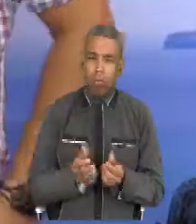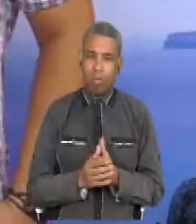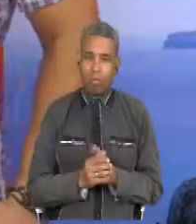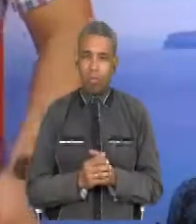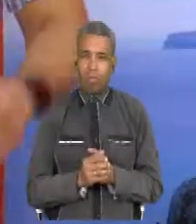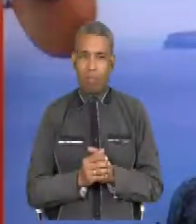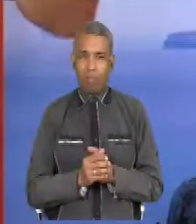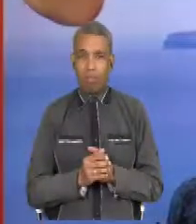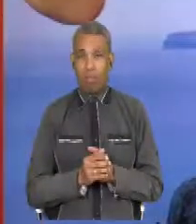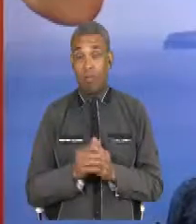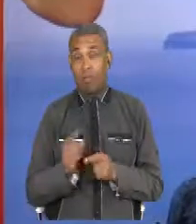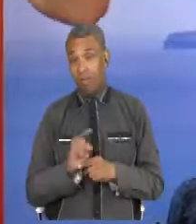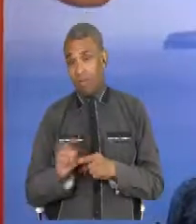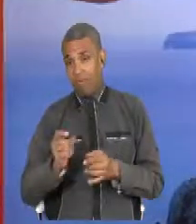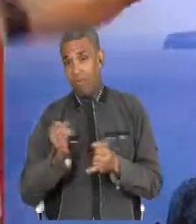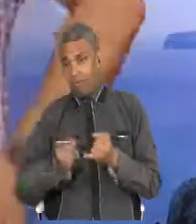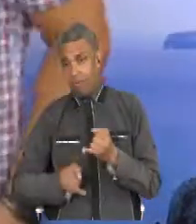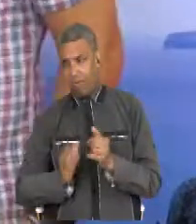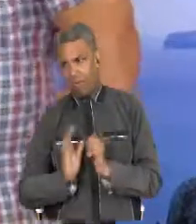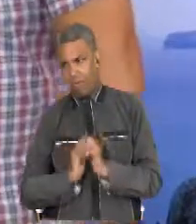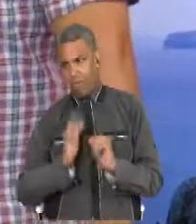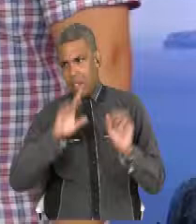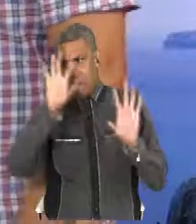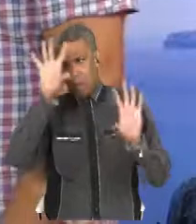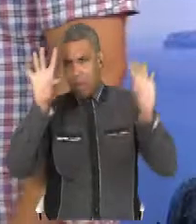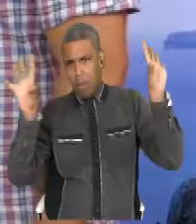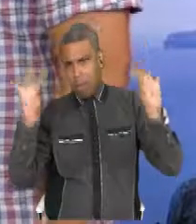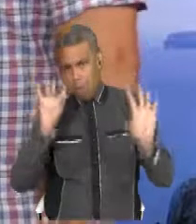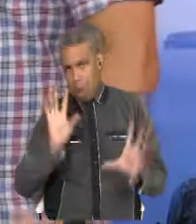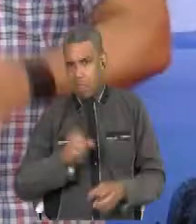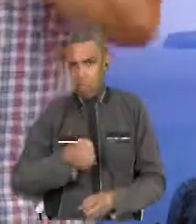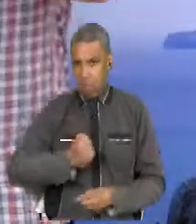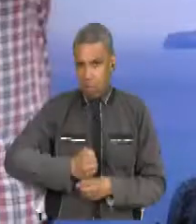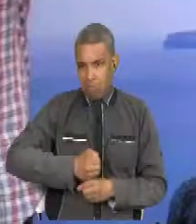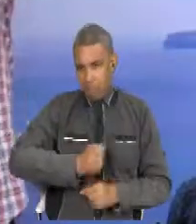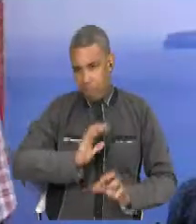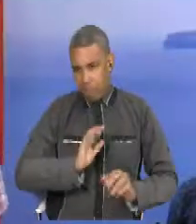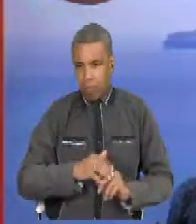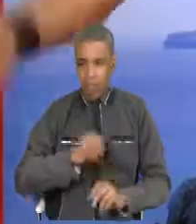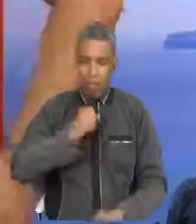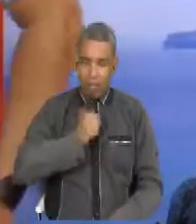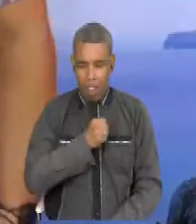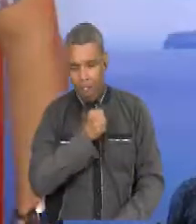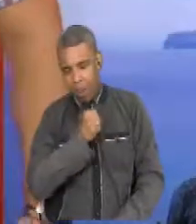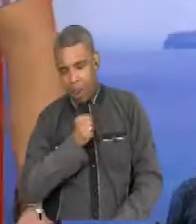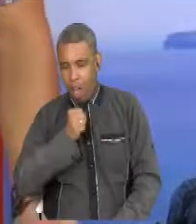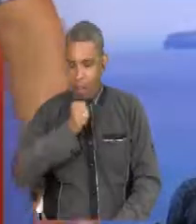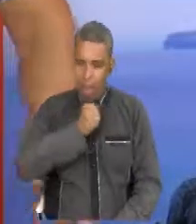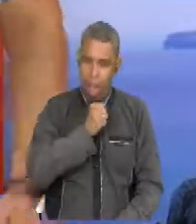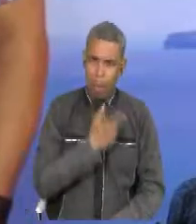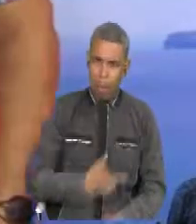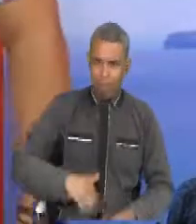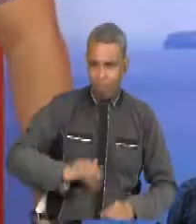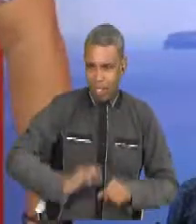Bueno, por los fines de semana cuando estaba en el exterior, pues naturalmente trabajaba cantando, tocando.